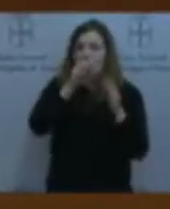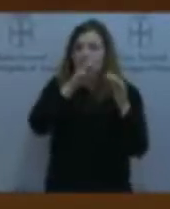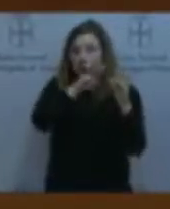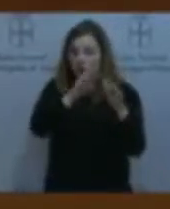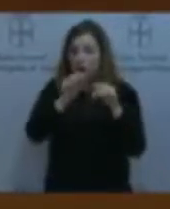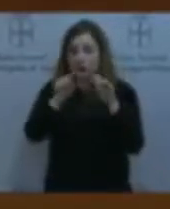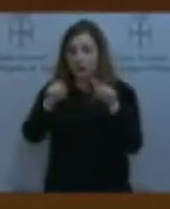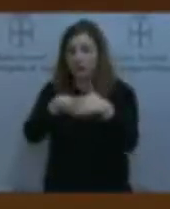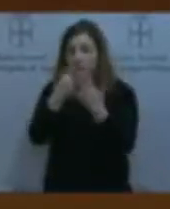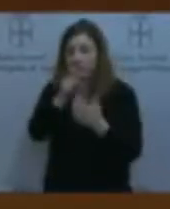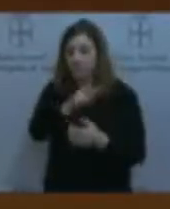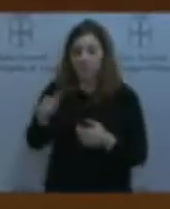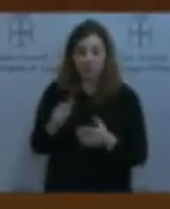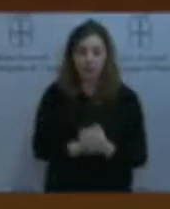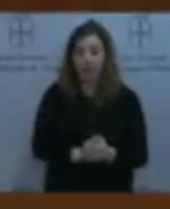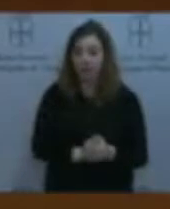29 de caprino recibieron